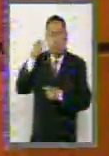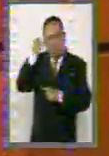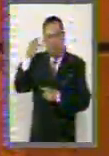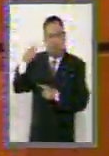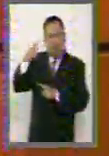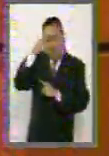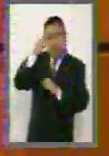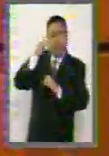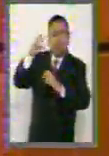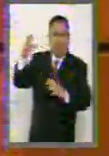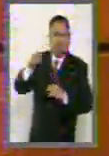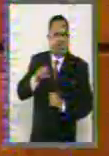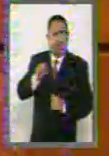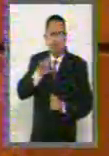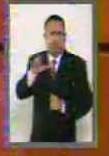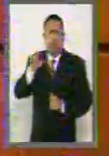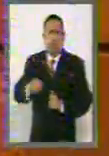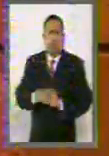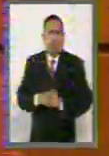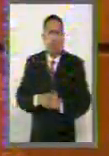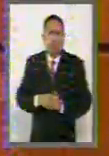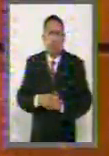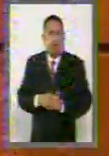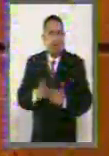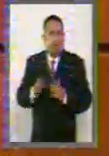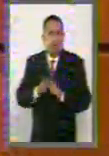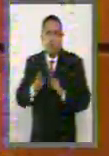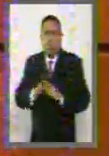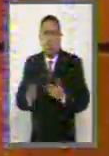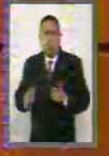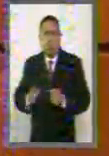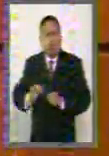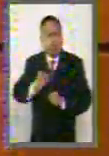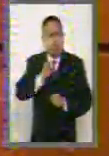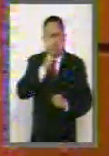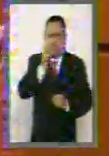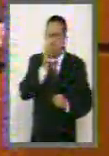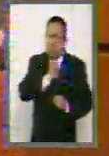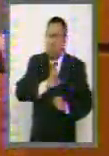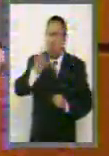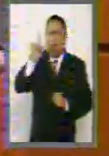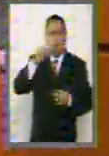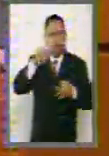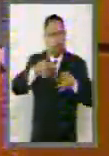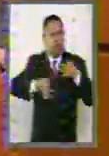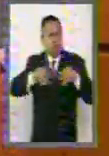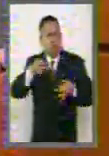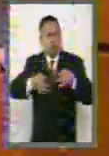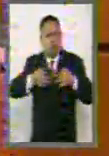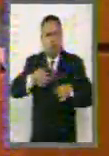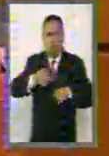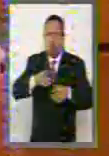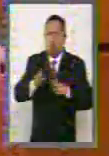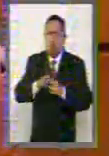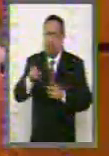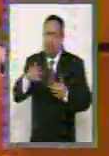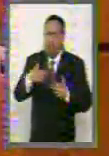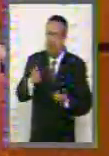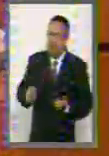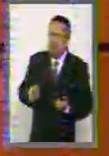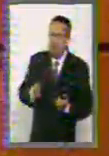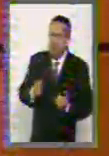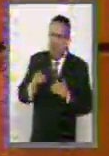¿Cómo imagina a los mejores juzgadores? ¿Cómo entiende el equilibrio